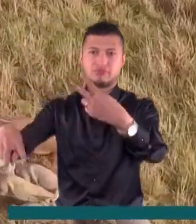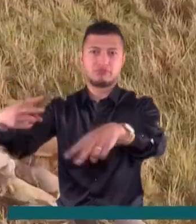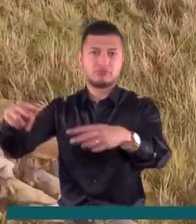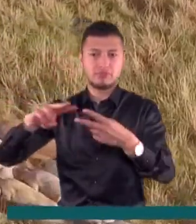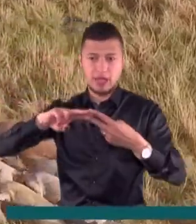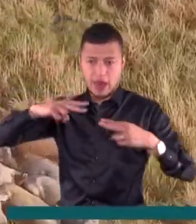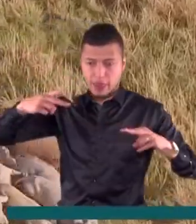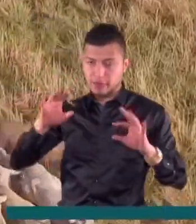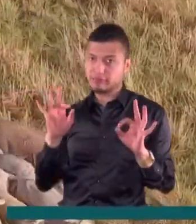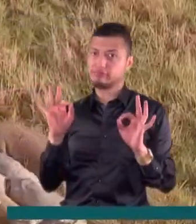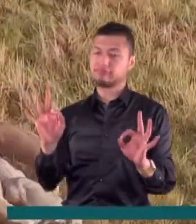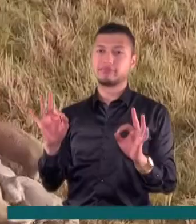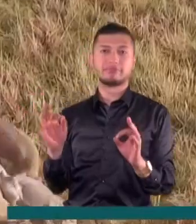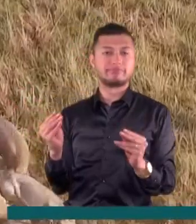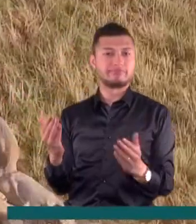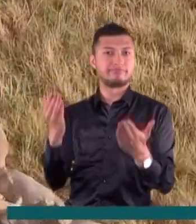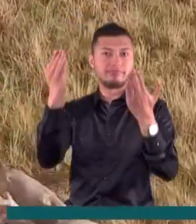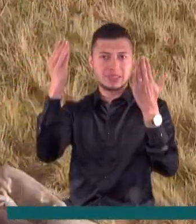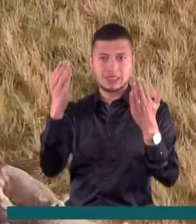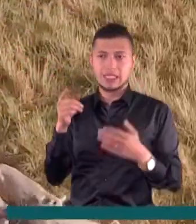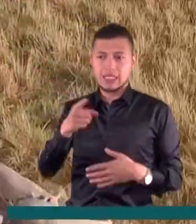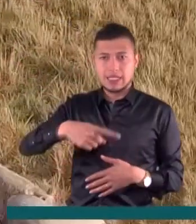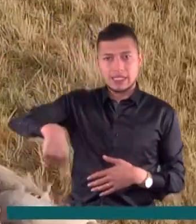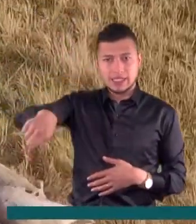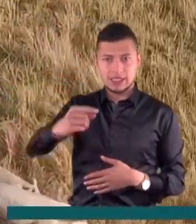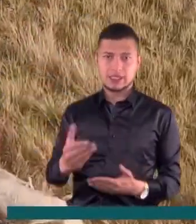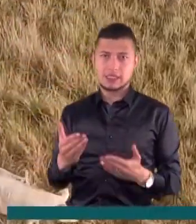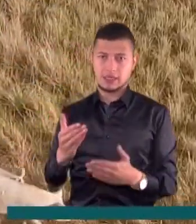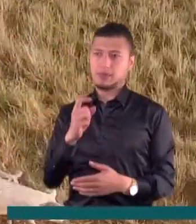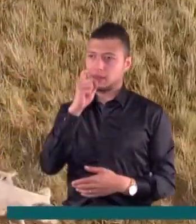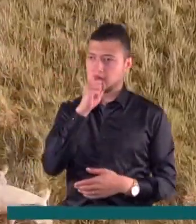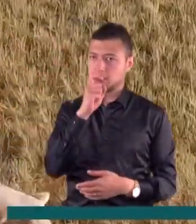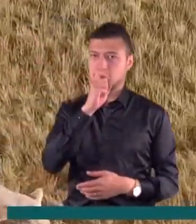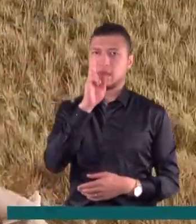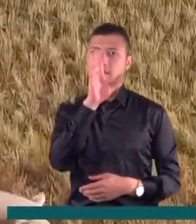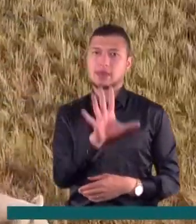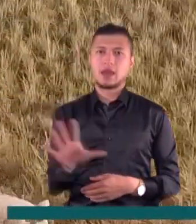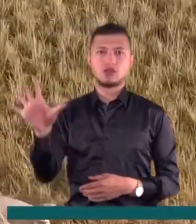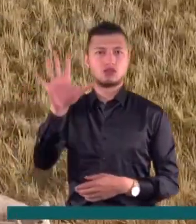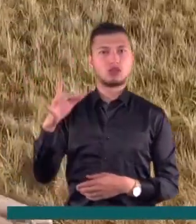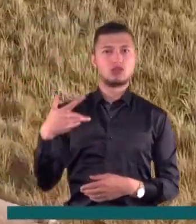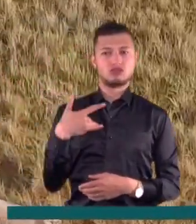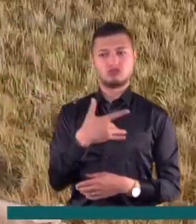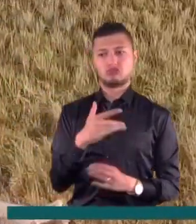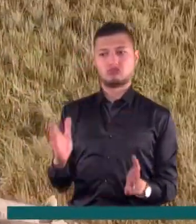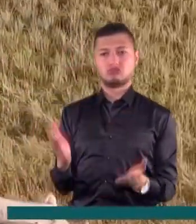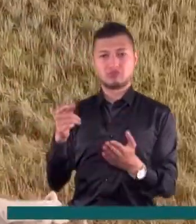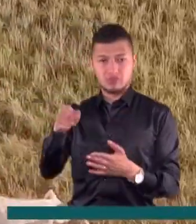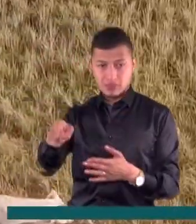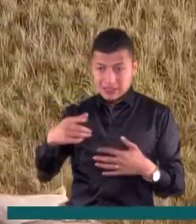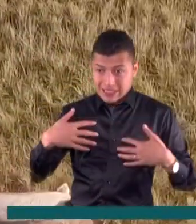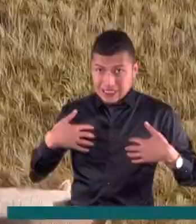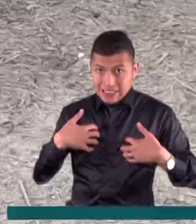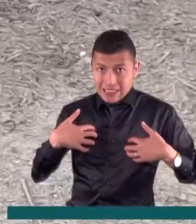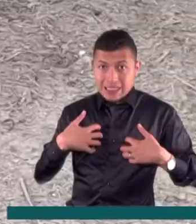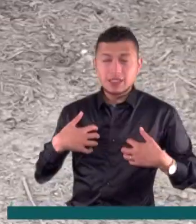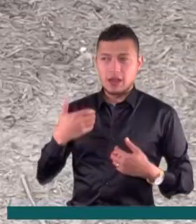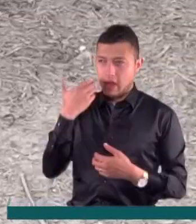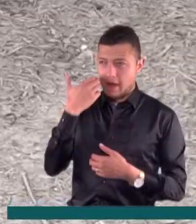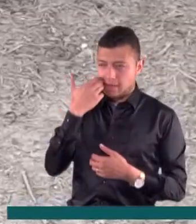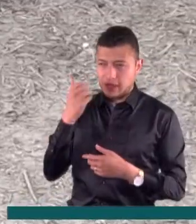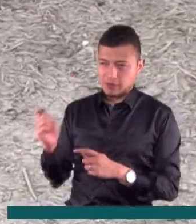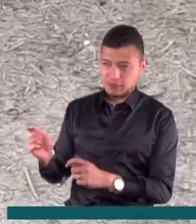obtener crías de alto valor genético mientras aportan a la porcicultura nacional desde el punto sanitario, ya que esta especie